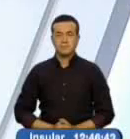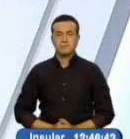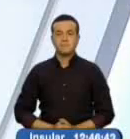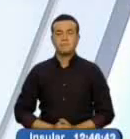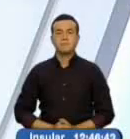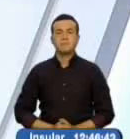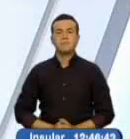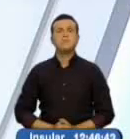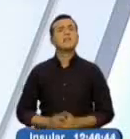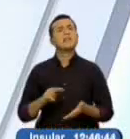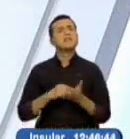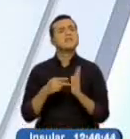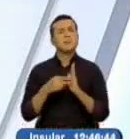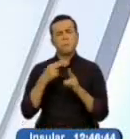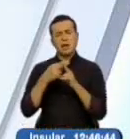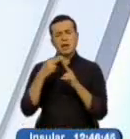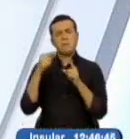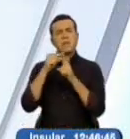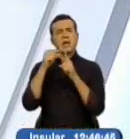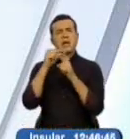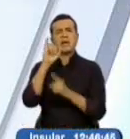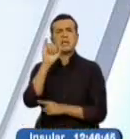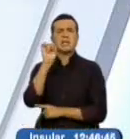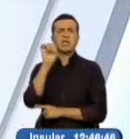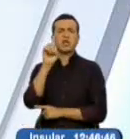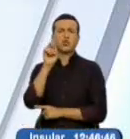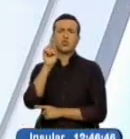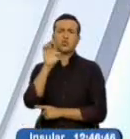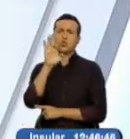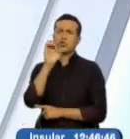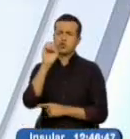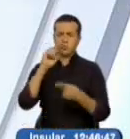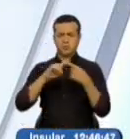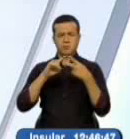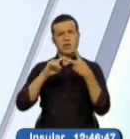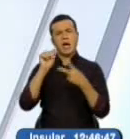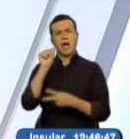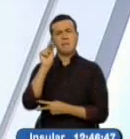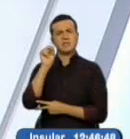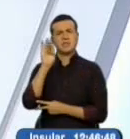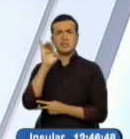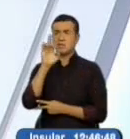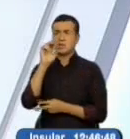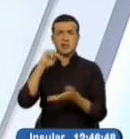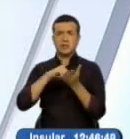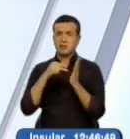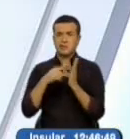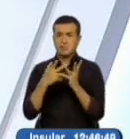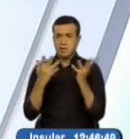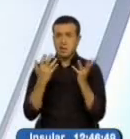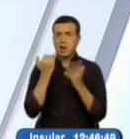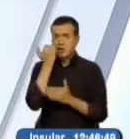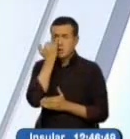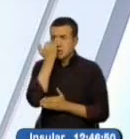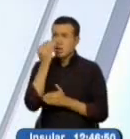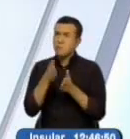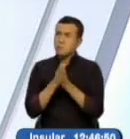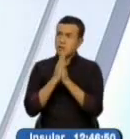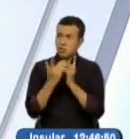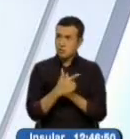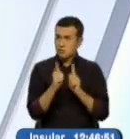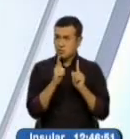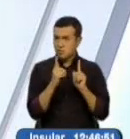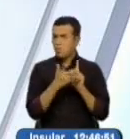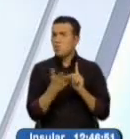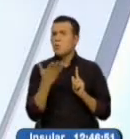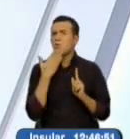¿Qué es el indulto y en qué consiste la amnistía solicitada por la CONAIE y otras organizaciones indígenas? ¿Y qué podría aplicarse